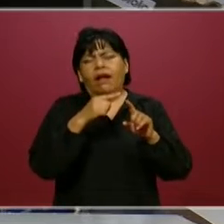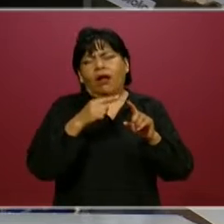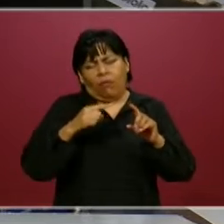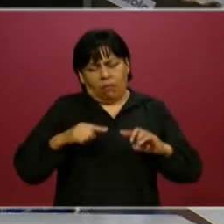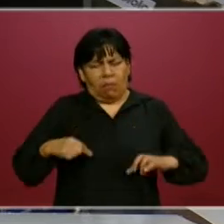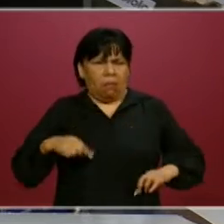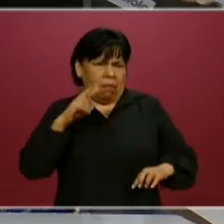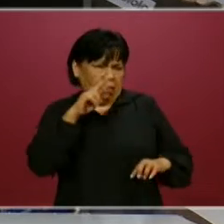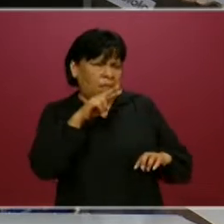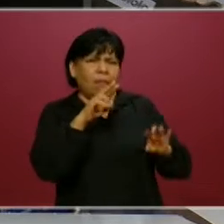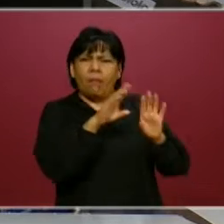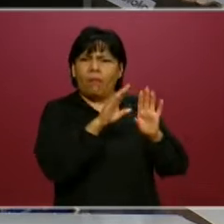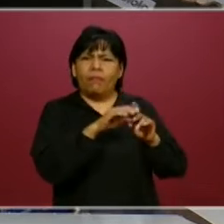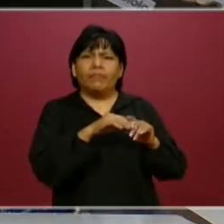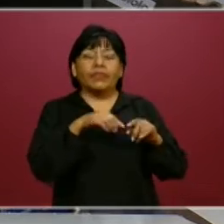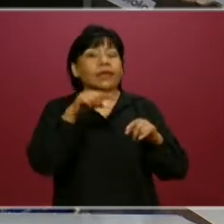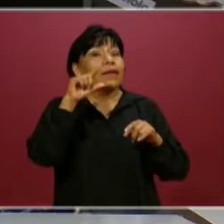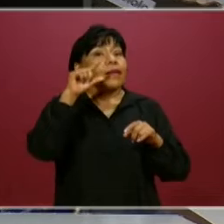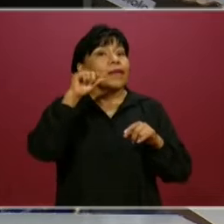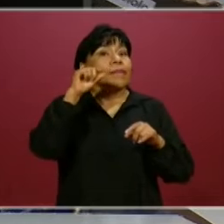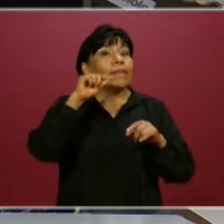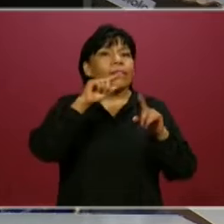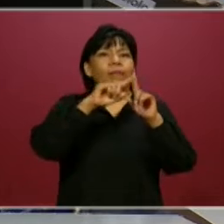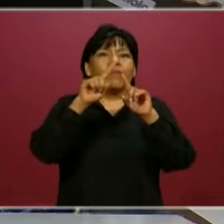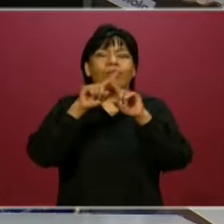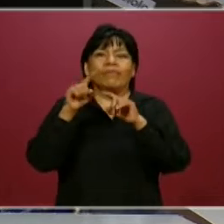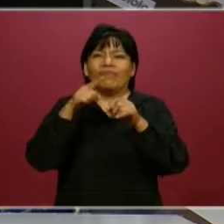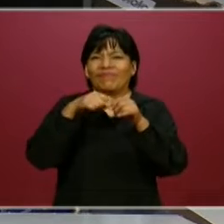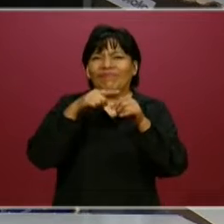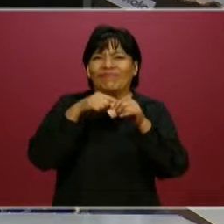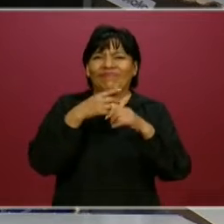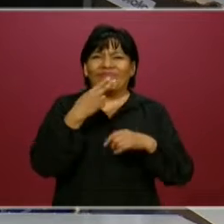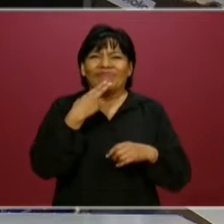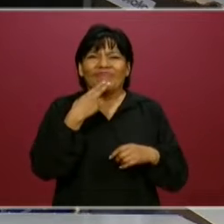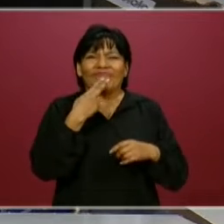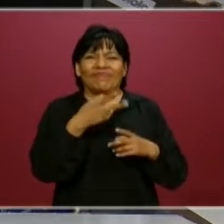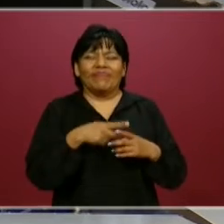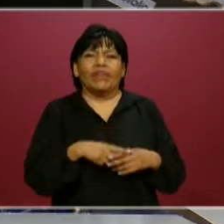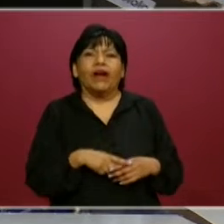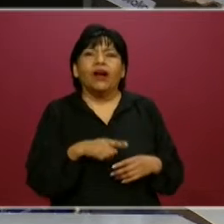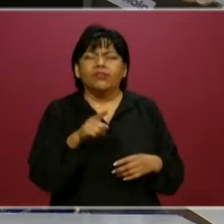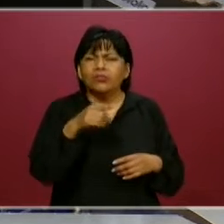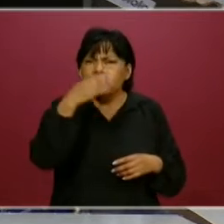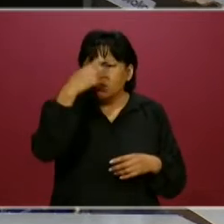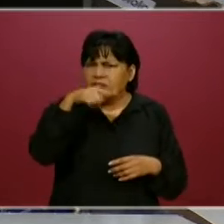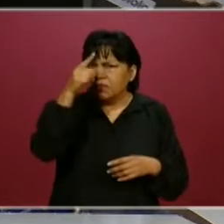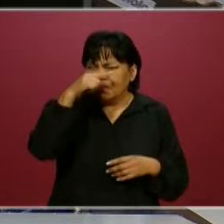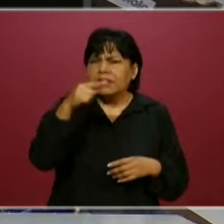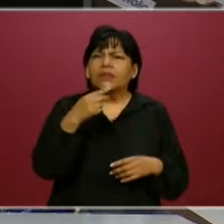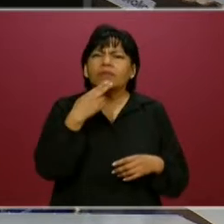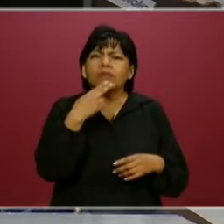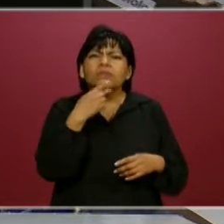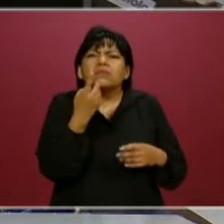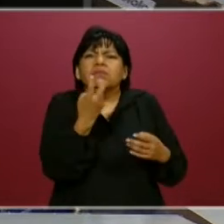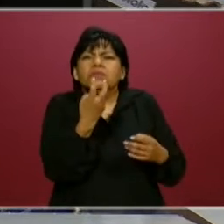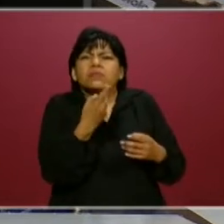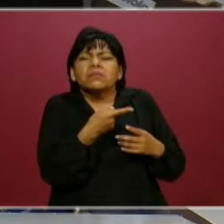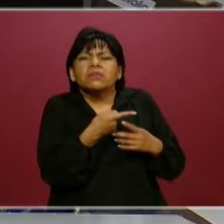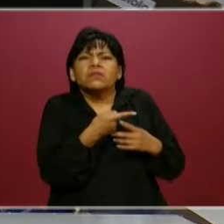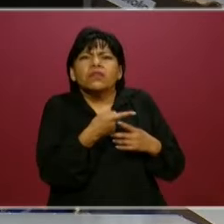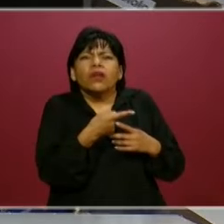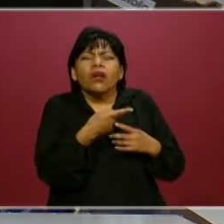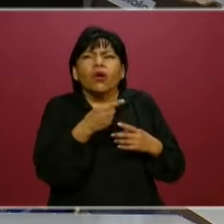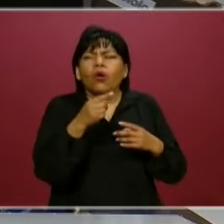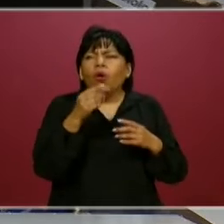y por supuesto pinzas de colores bien tú sabes para qué nos sirve utilizar y